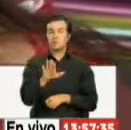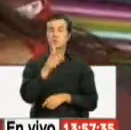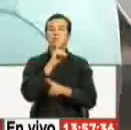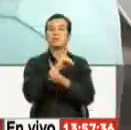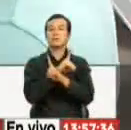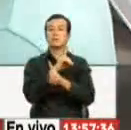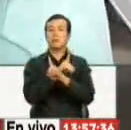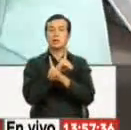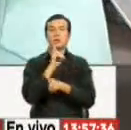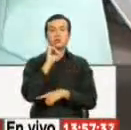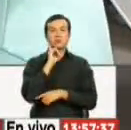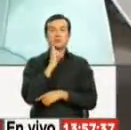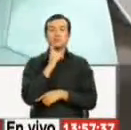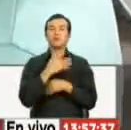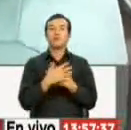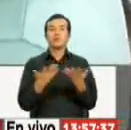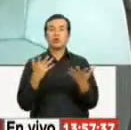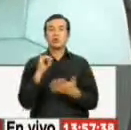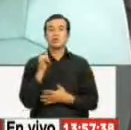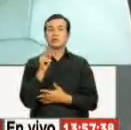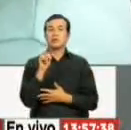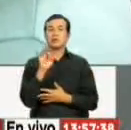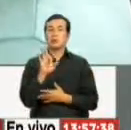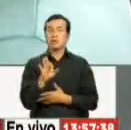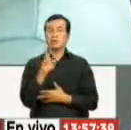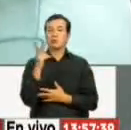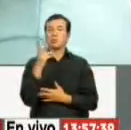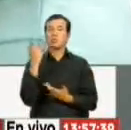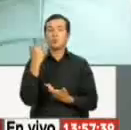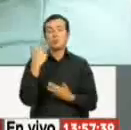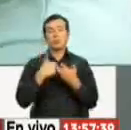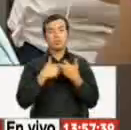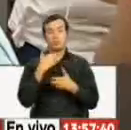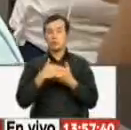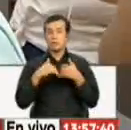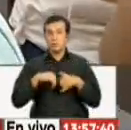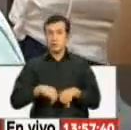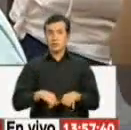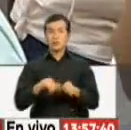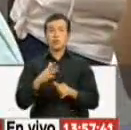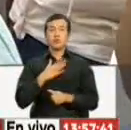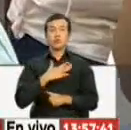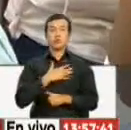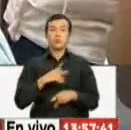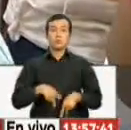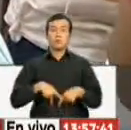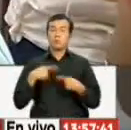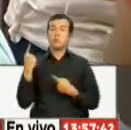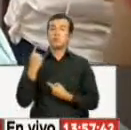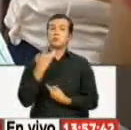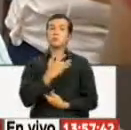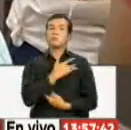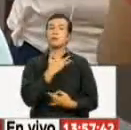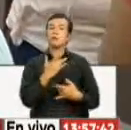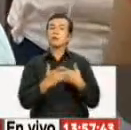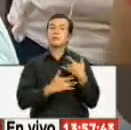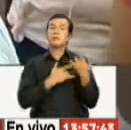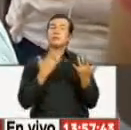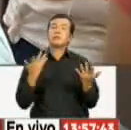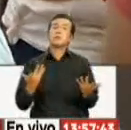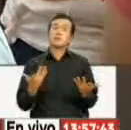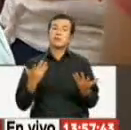discapacidad auditiva y janeth merchán que se sobrepone a sus dificultades yo vivo sola y me siento muy